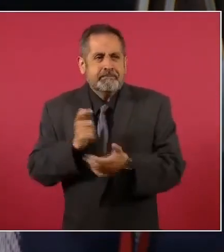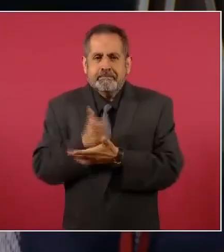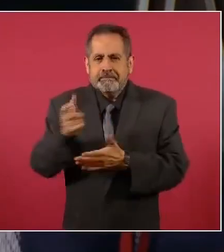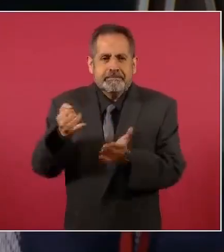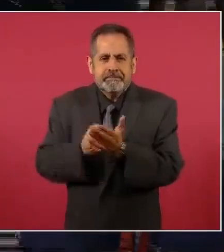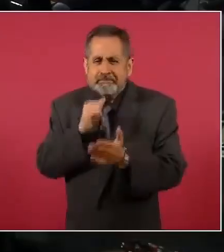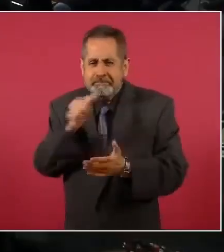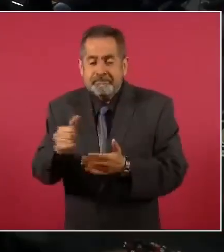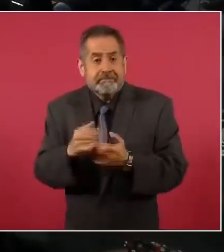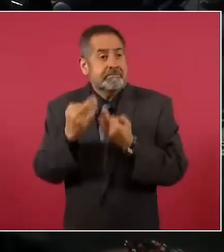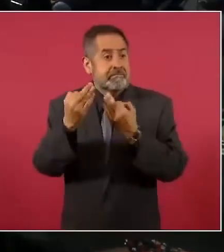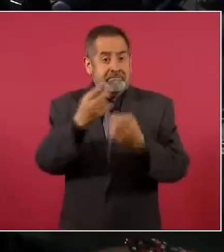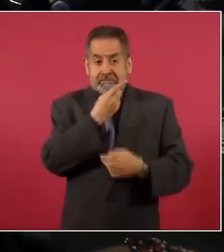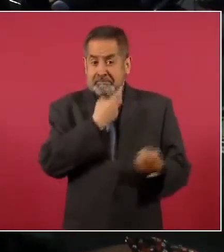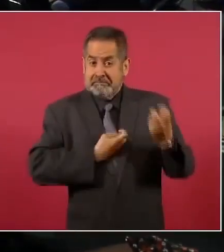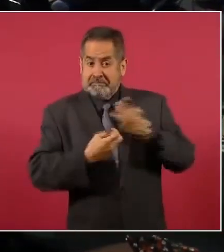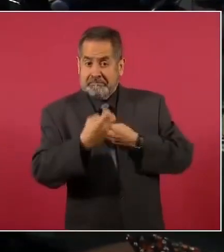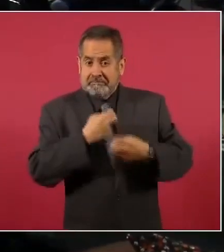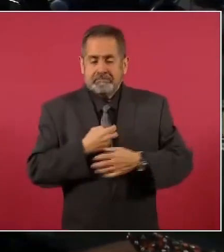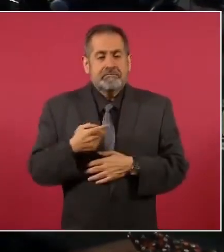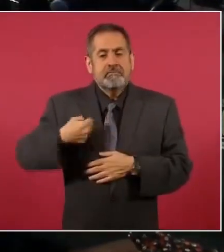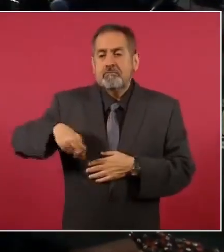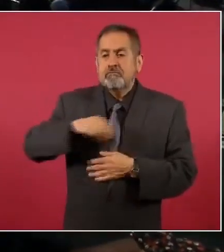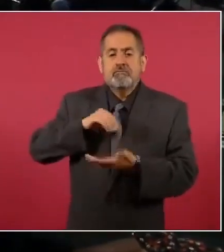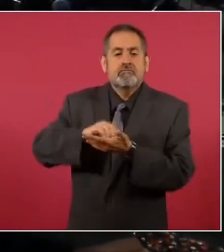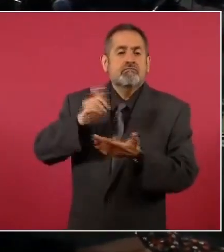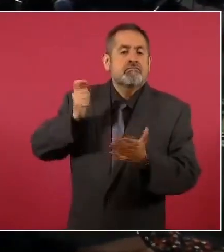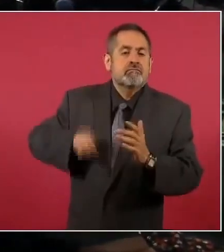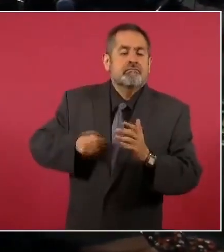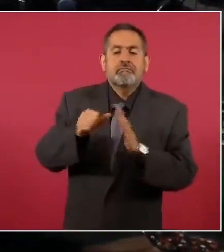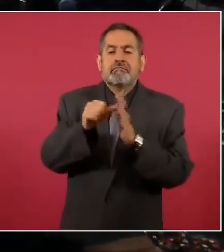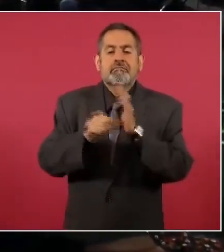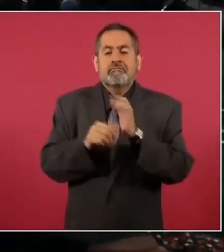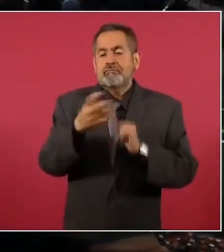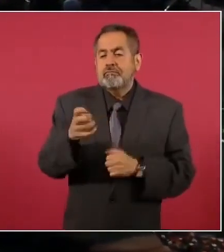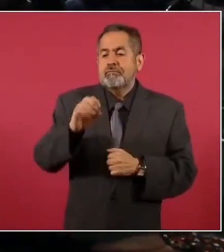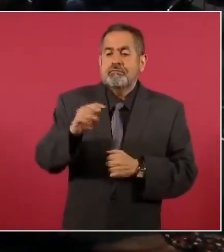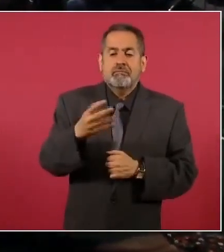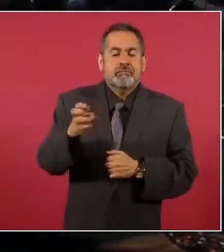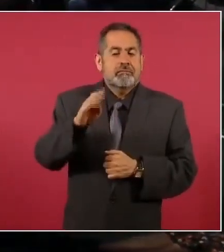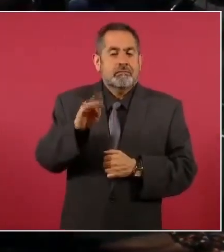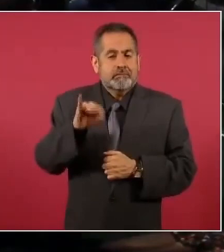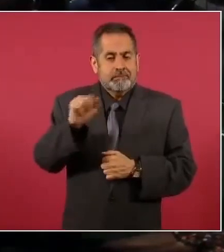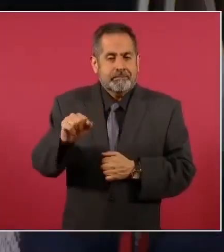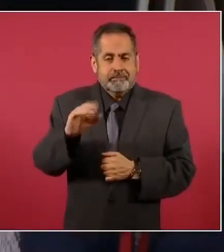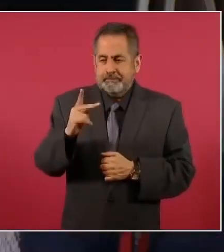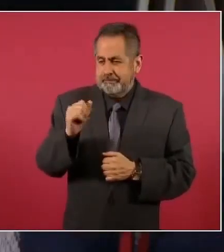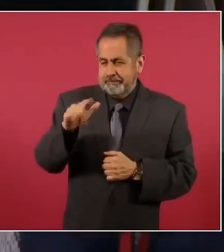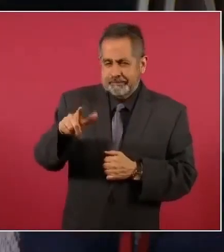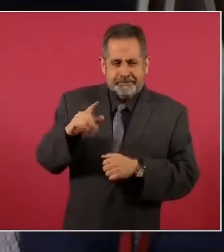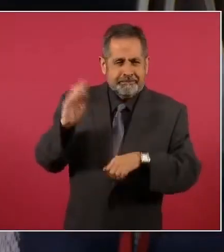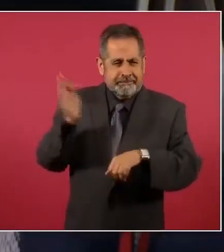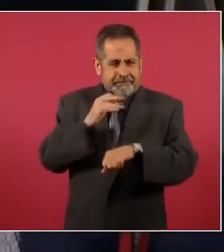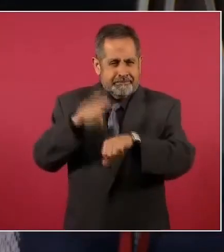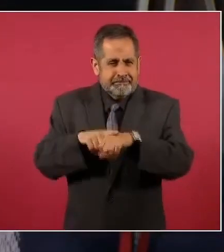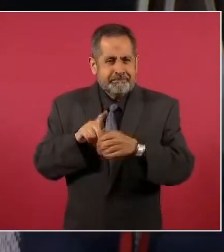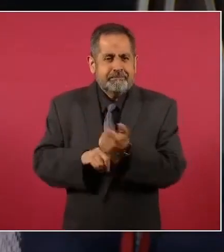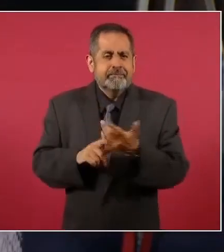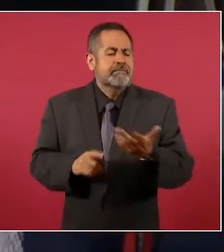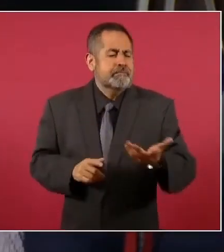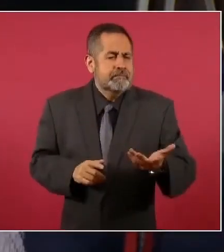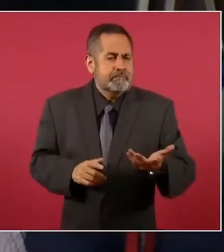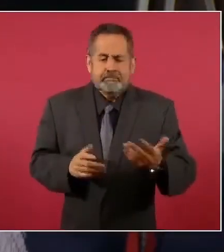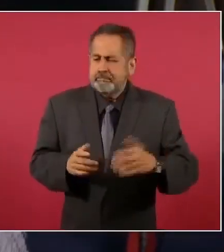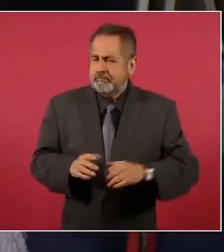y contrabando, además de estar ya sentenciados por los artículos 400 y 400 bis del Código Penal Federal.